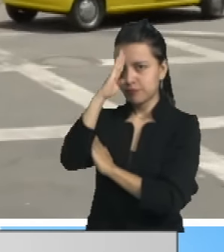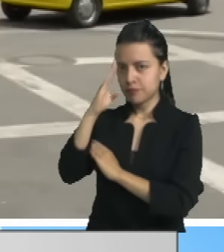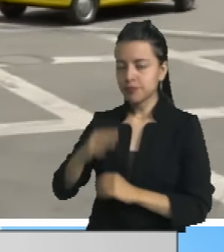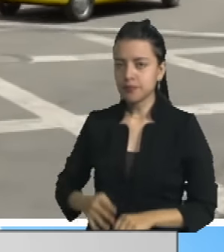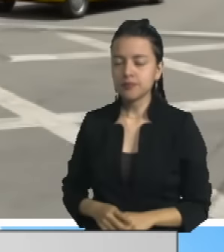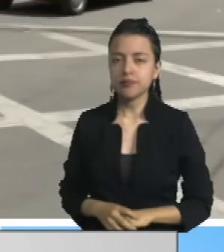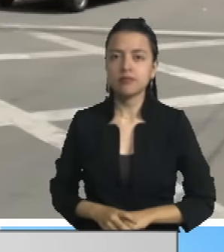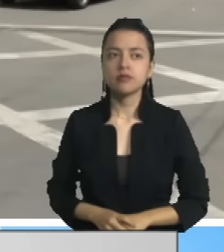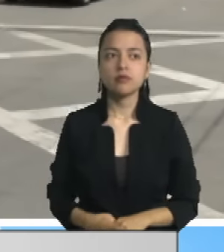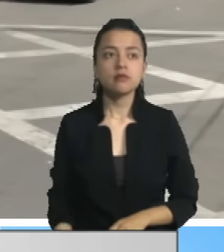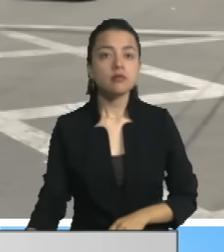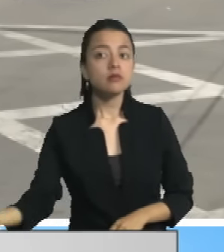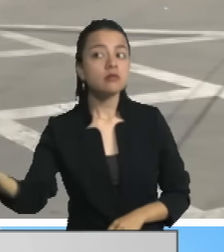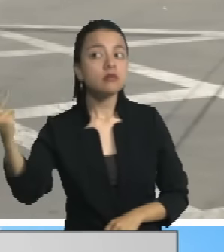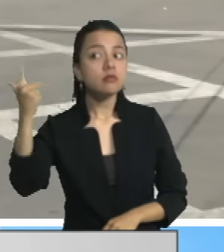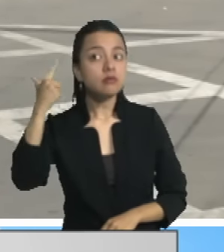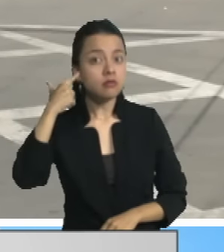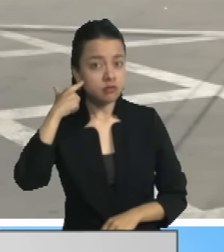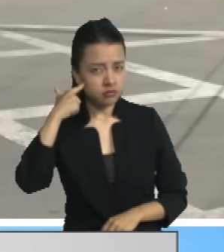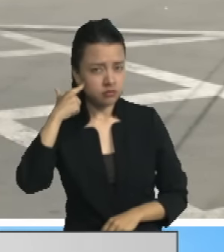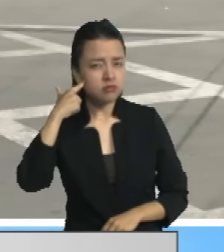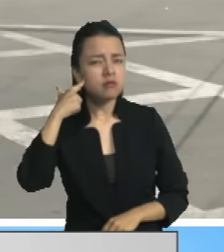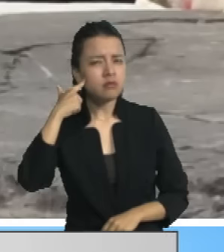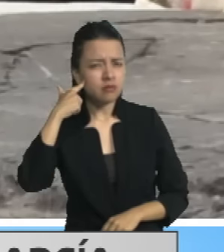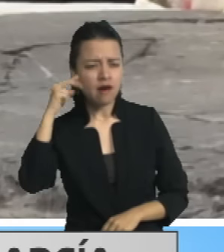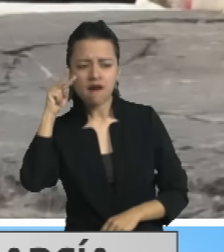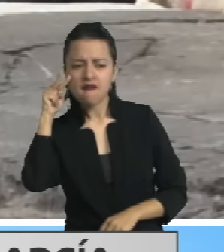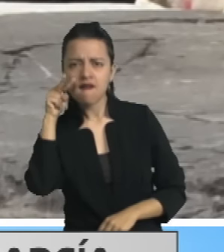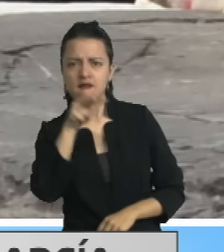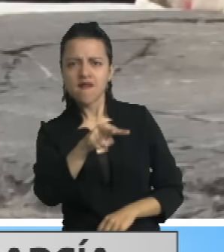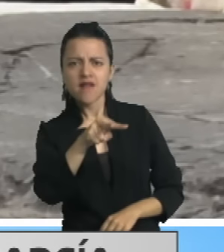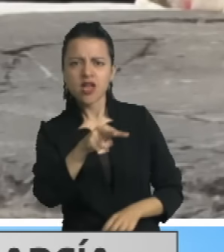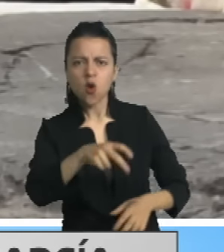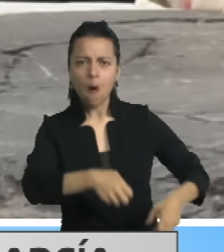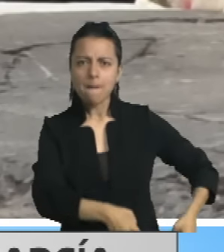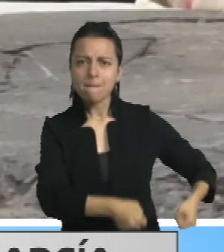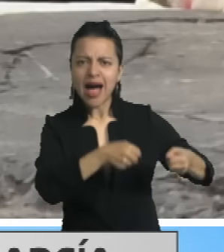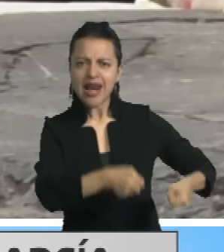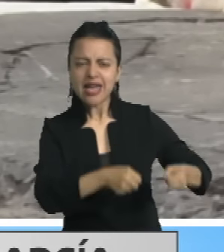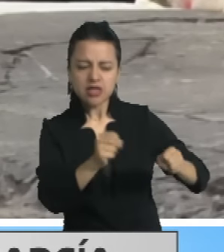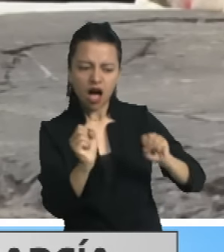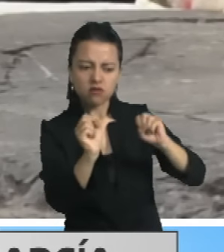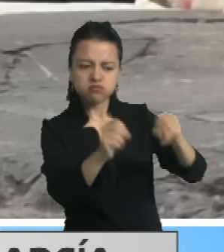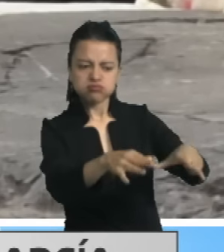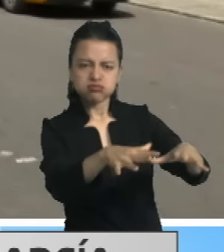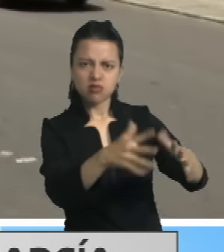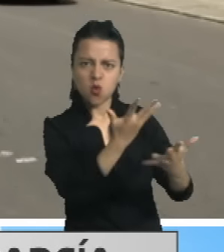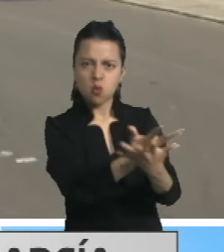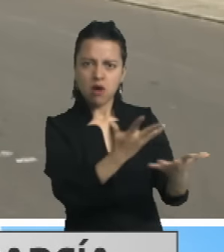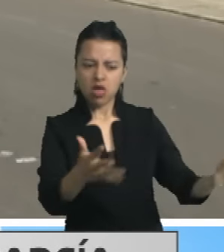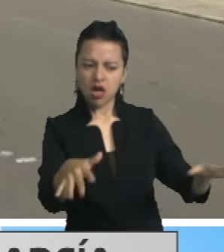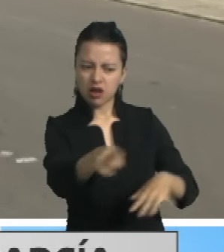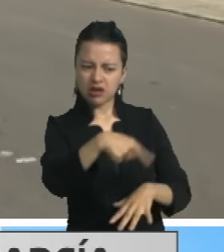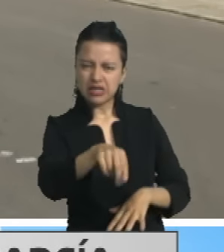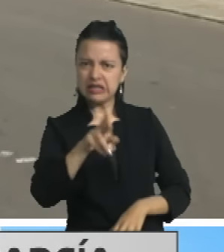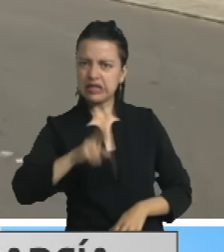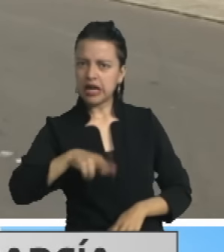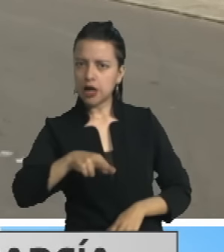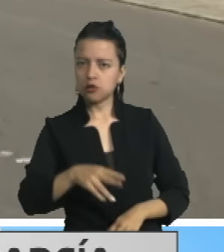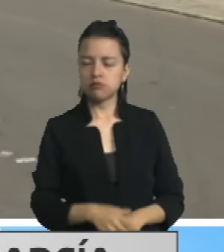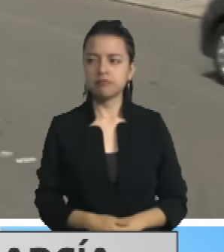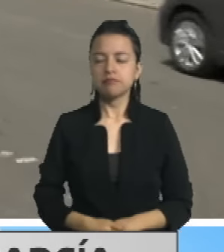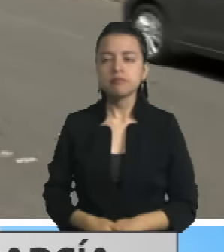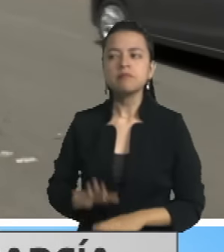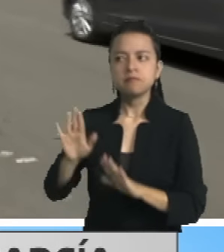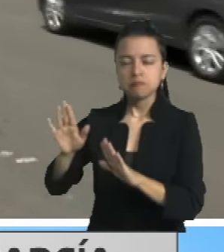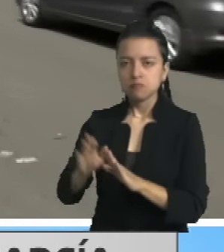recibimos información que alertaba sobre el abandono de una maleta en el humedal Córdoba Por lo cual nuestras unidades de vigilancia de